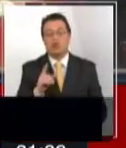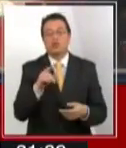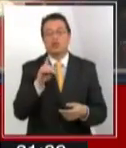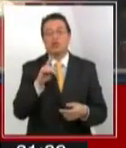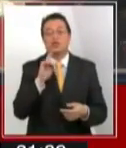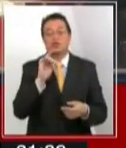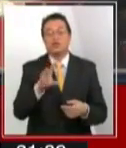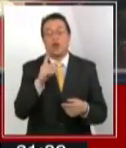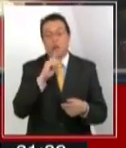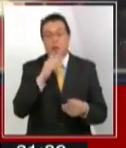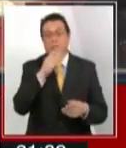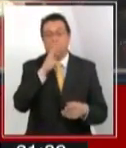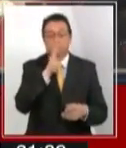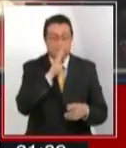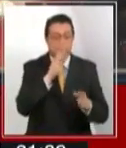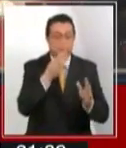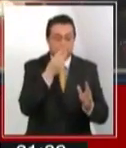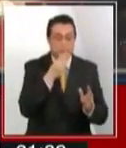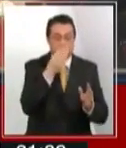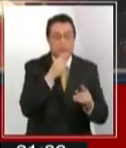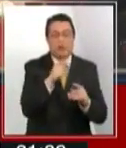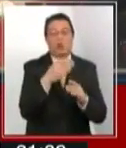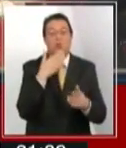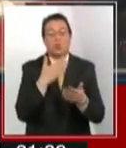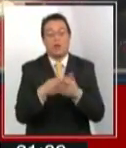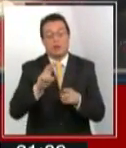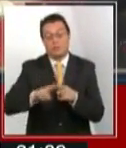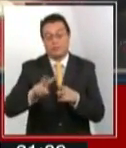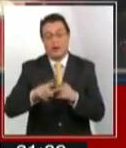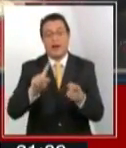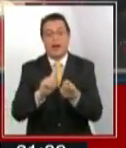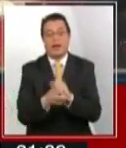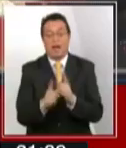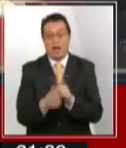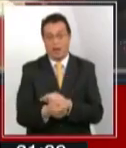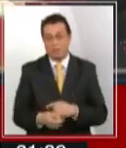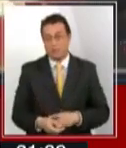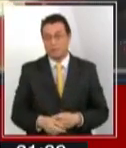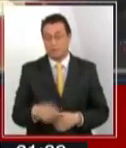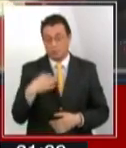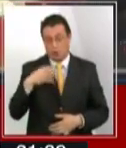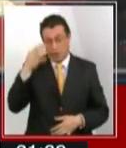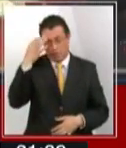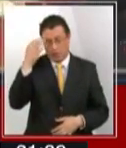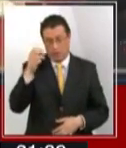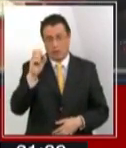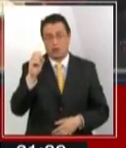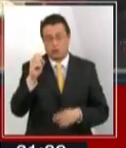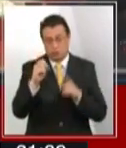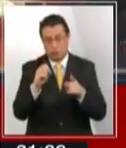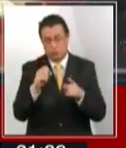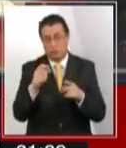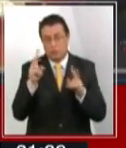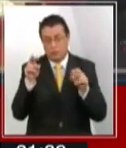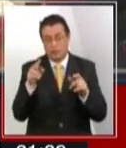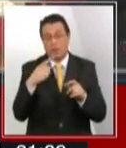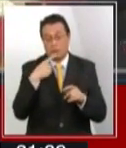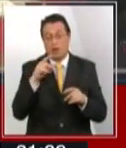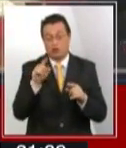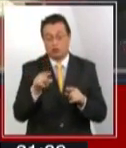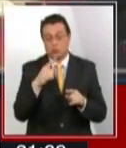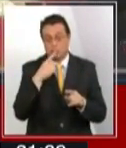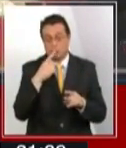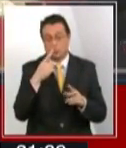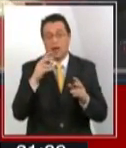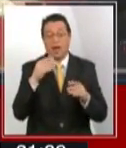simplemente tapados y silenciados cuando se están realizando estos cambios. Entiendo la segunda parte de lo que dice, pero nuevamente en torno a su afirmación,